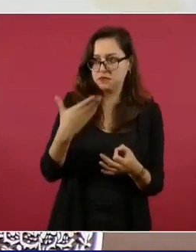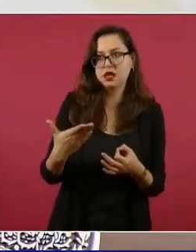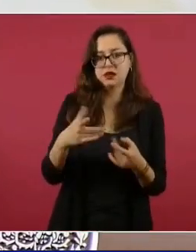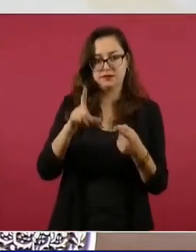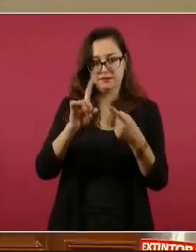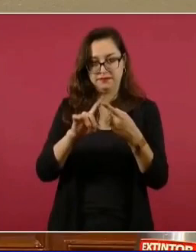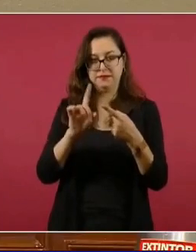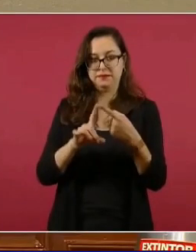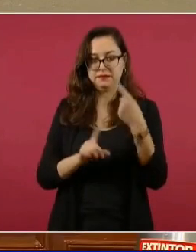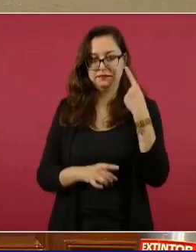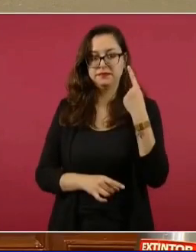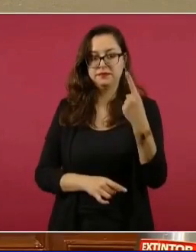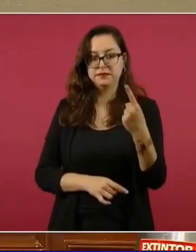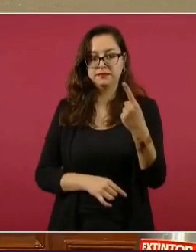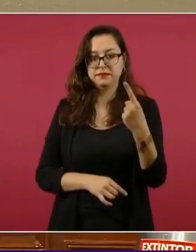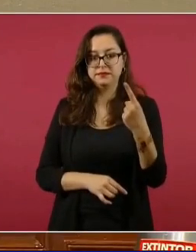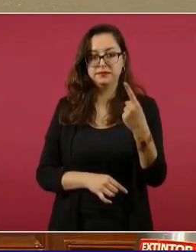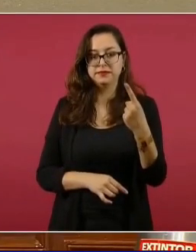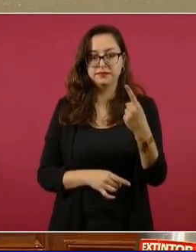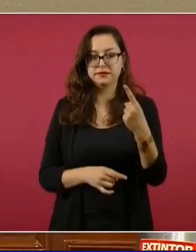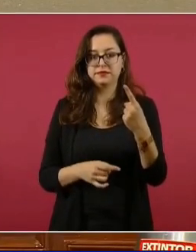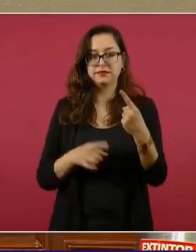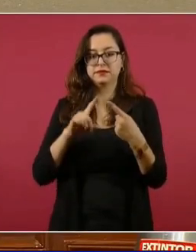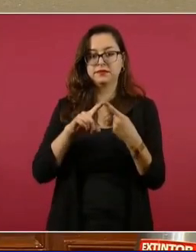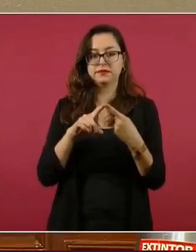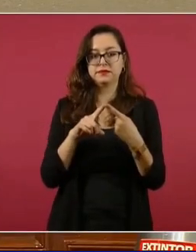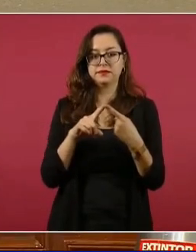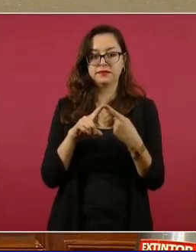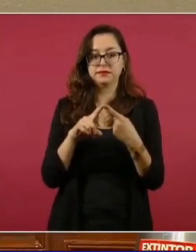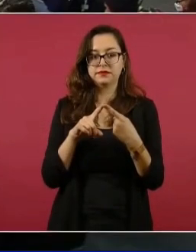Primero, hay que demostrar eso.